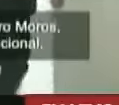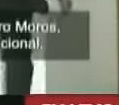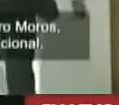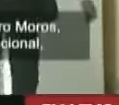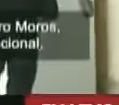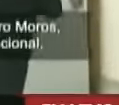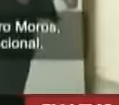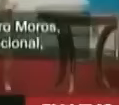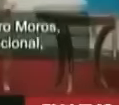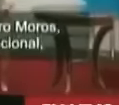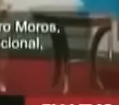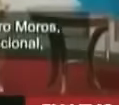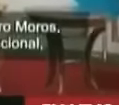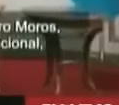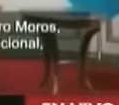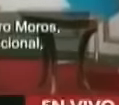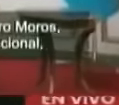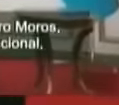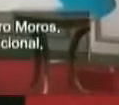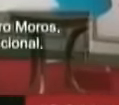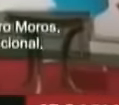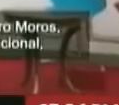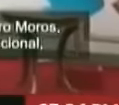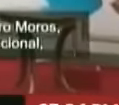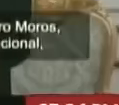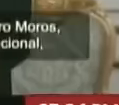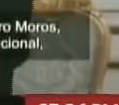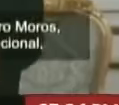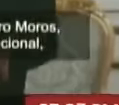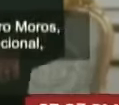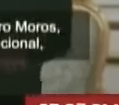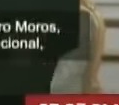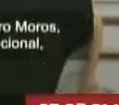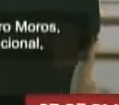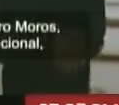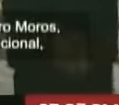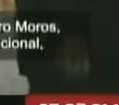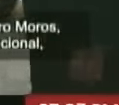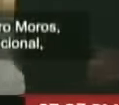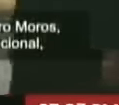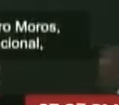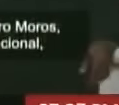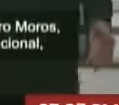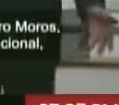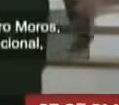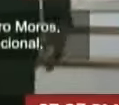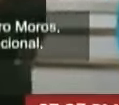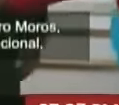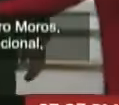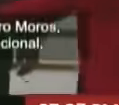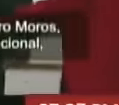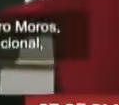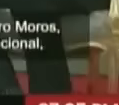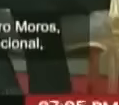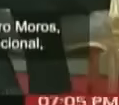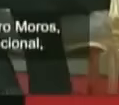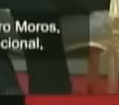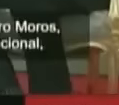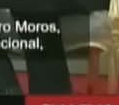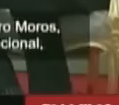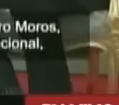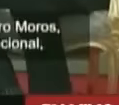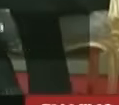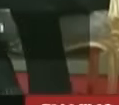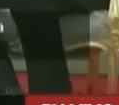El presidente de la República Bolivariana de Venezuela, Nicolás Maduro Moros, recibió en el Palacio de Miraflores al fiscal de la Corte